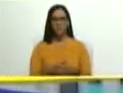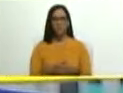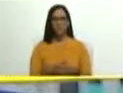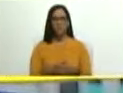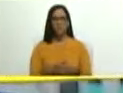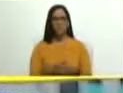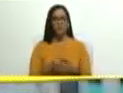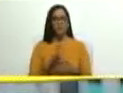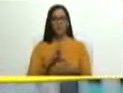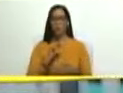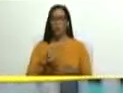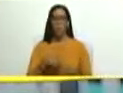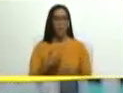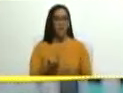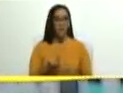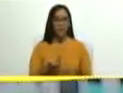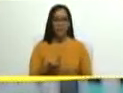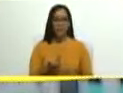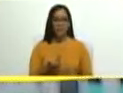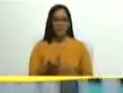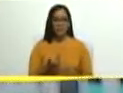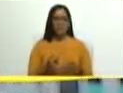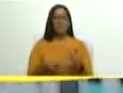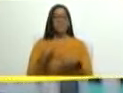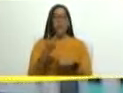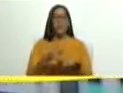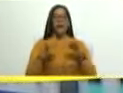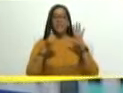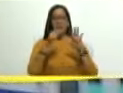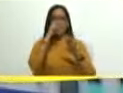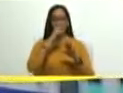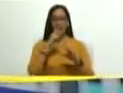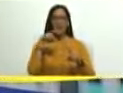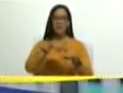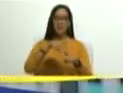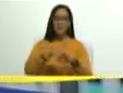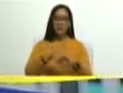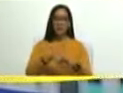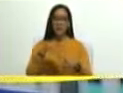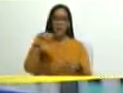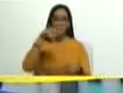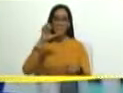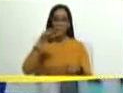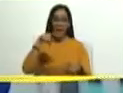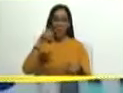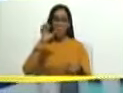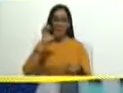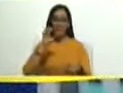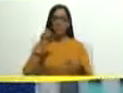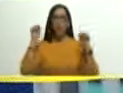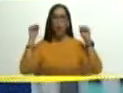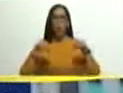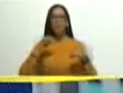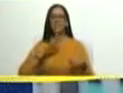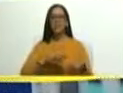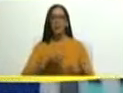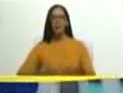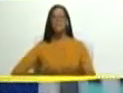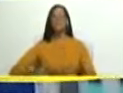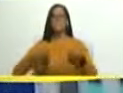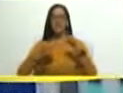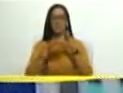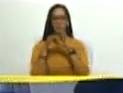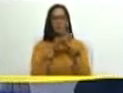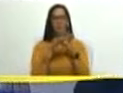Y no pudieron. Después de 6 años de agresión, Pepe, hoy estamos más unidos